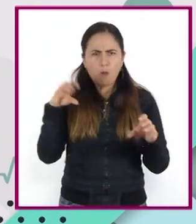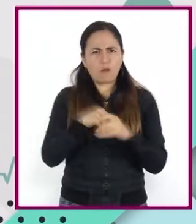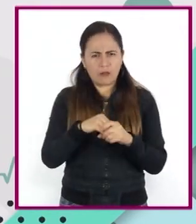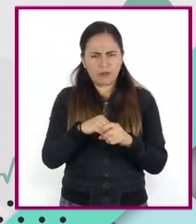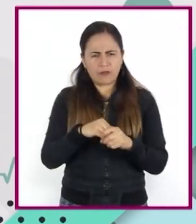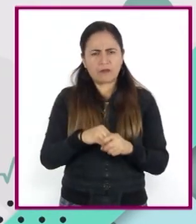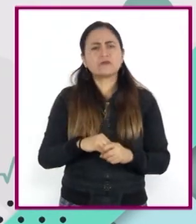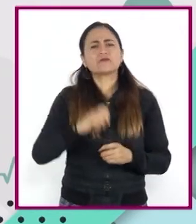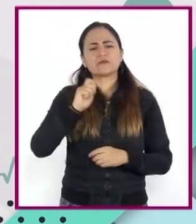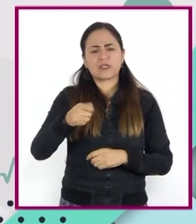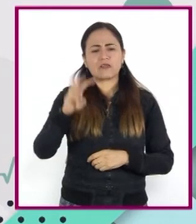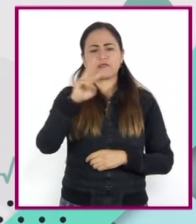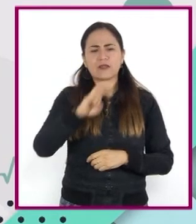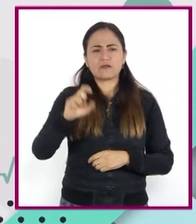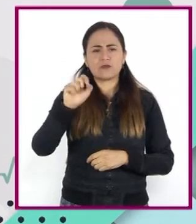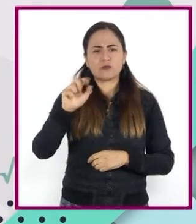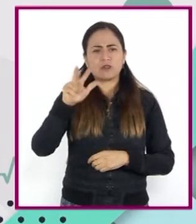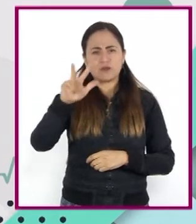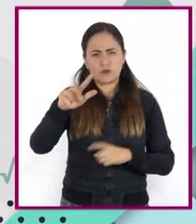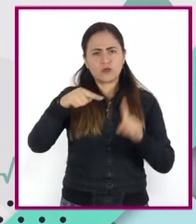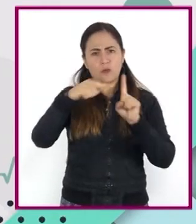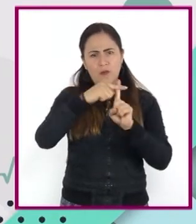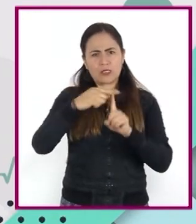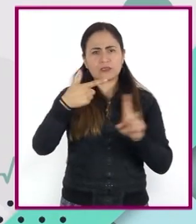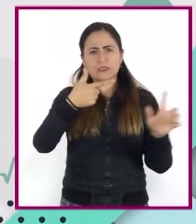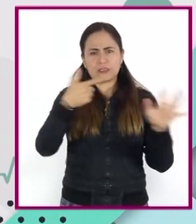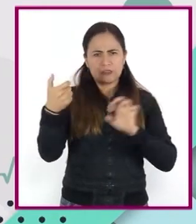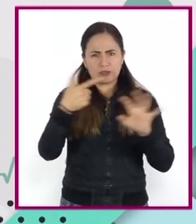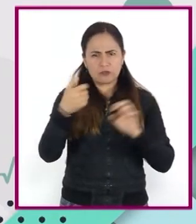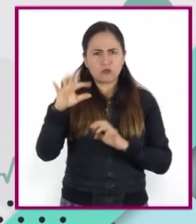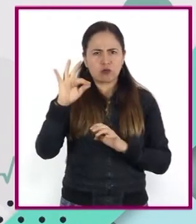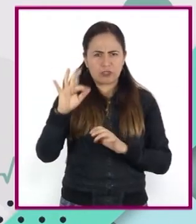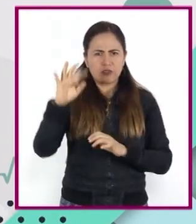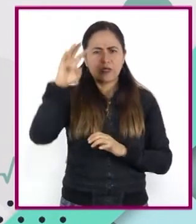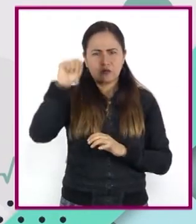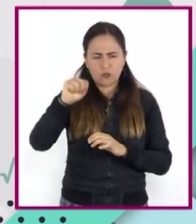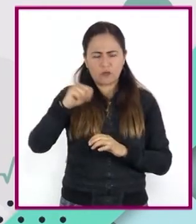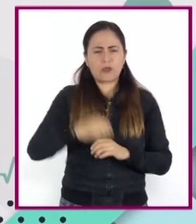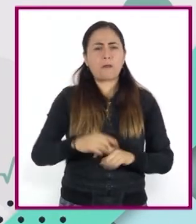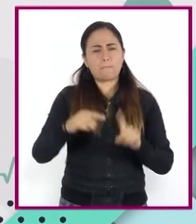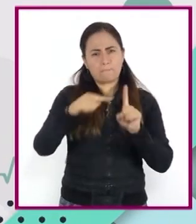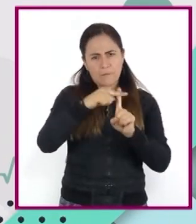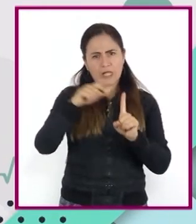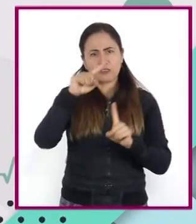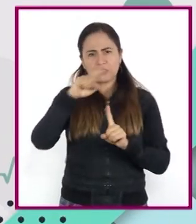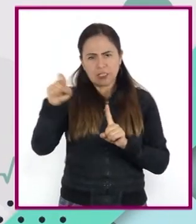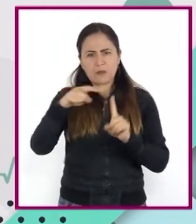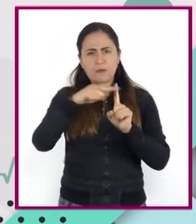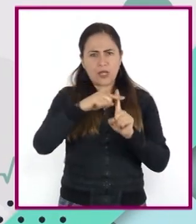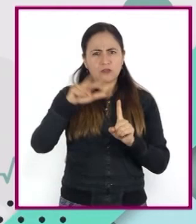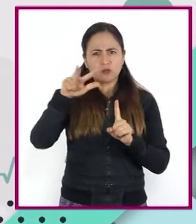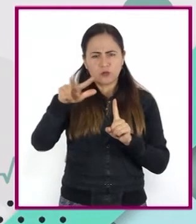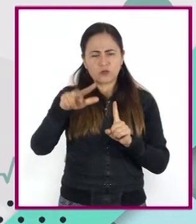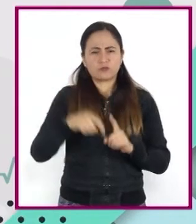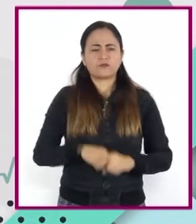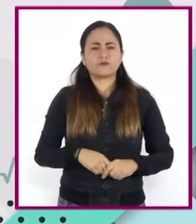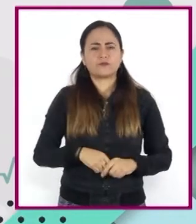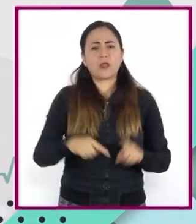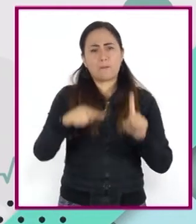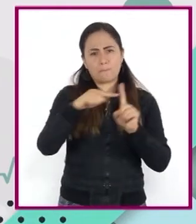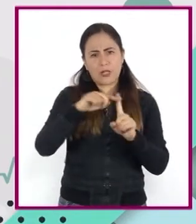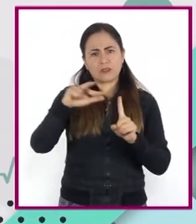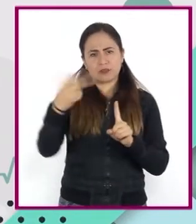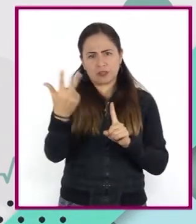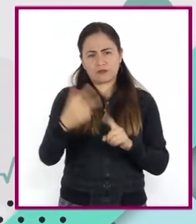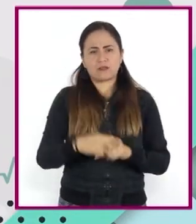decir, 328 más 749, más 100, más 8, más